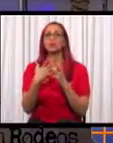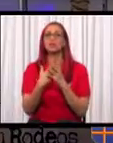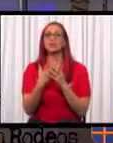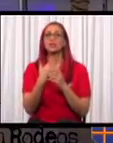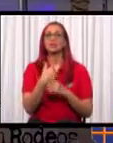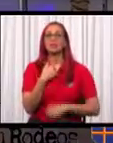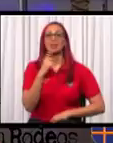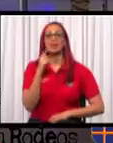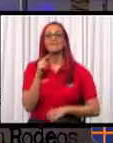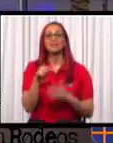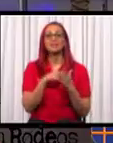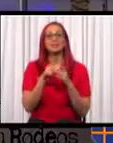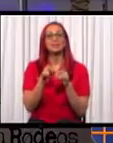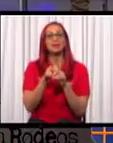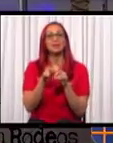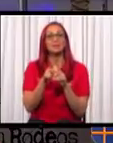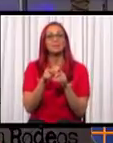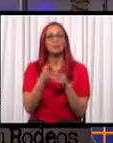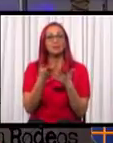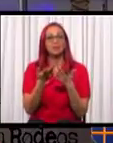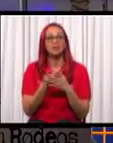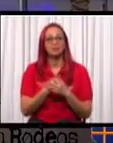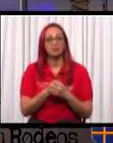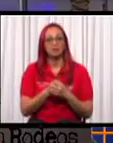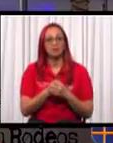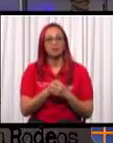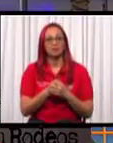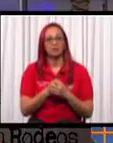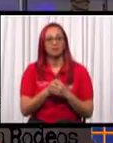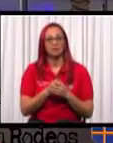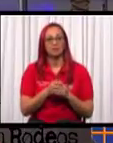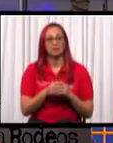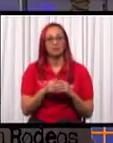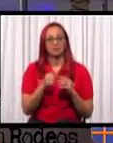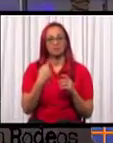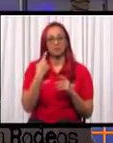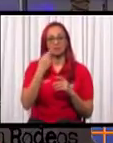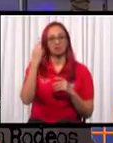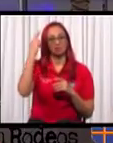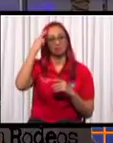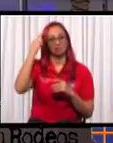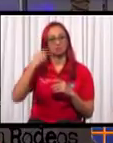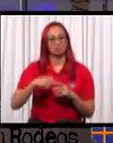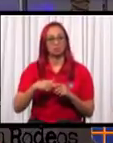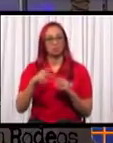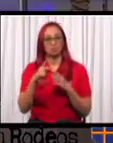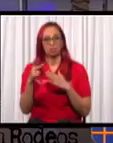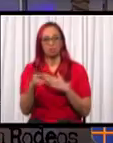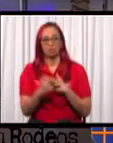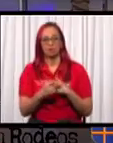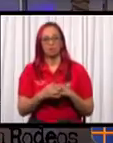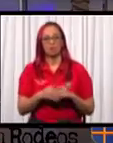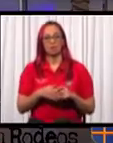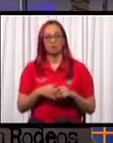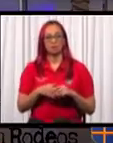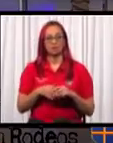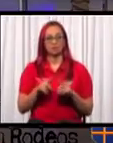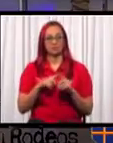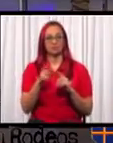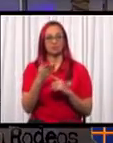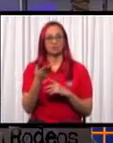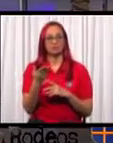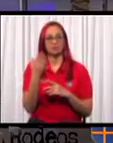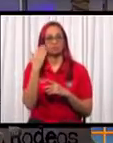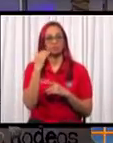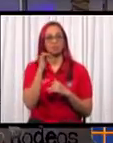cuando también el pueblo siempre tiene la razón, como dice usted en el programa, para que opinen sobre ciertas cosas, ¿verdad, doña Isabel? También por eso les derecho.